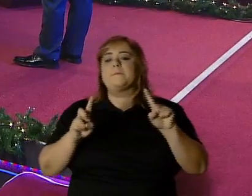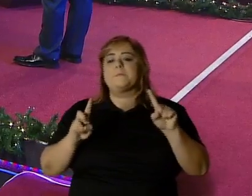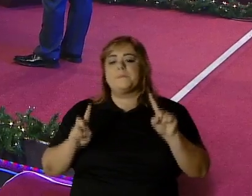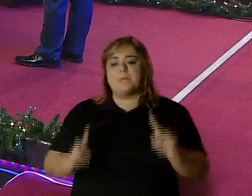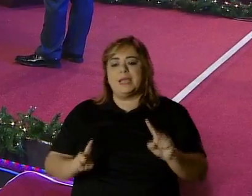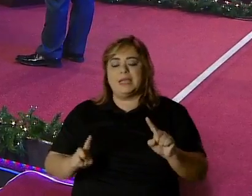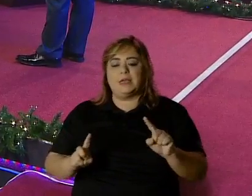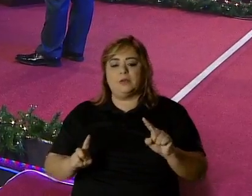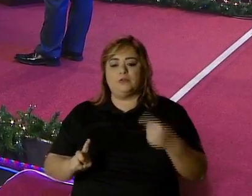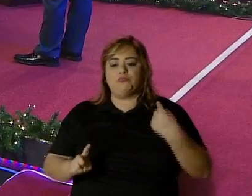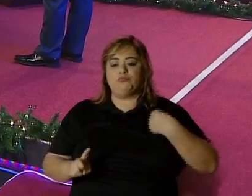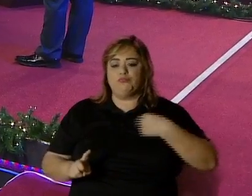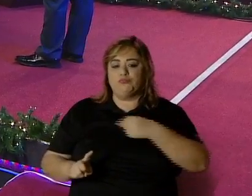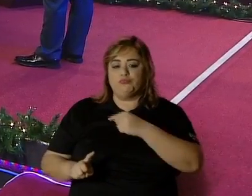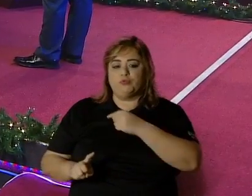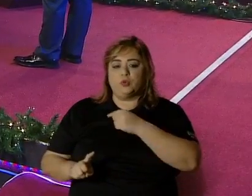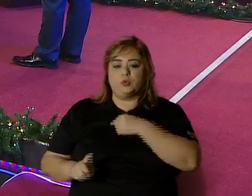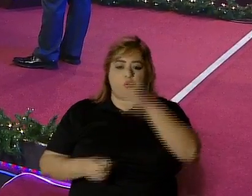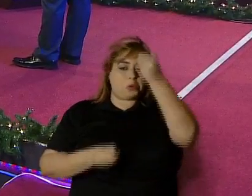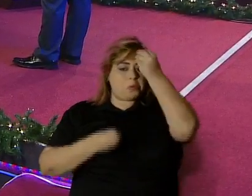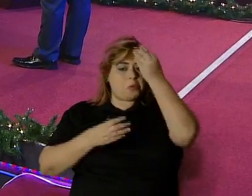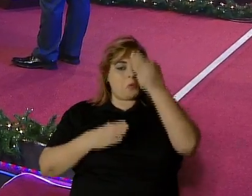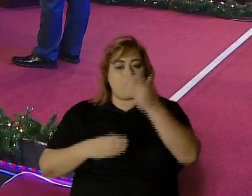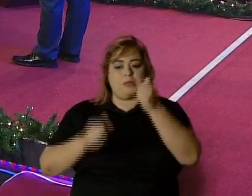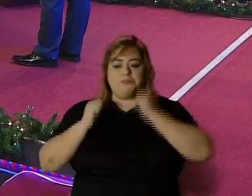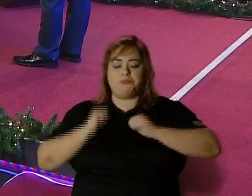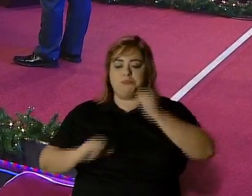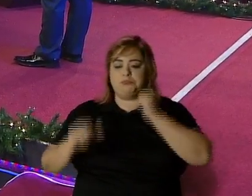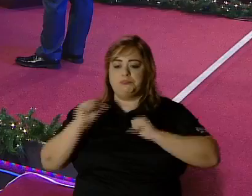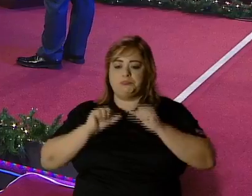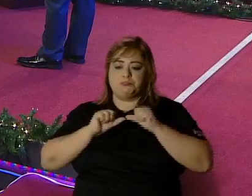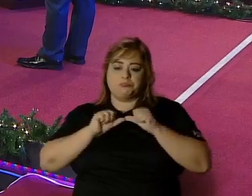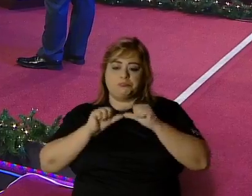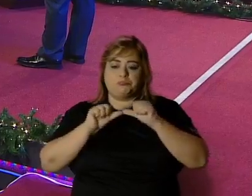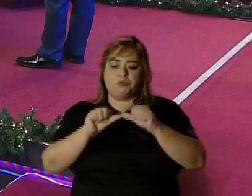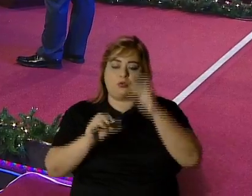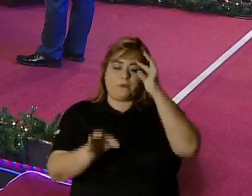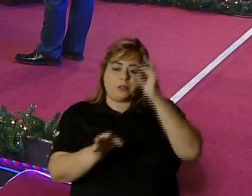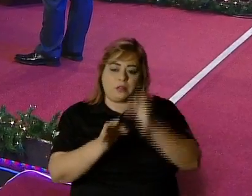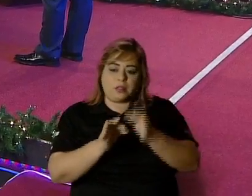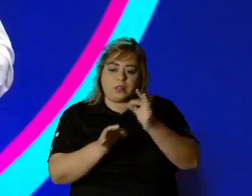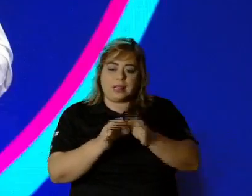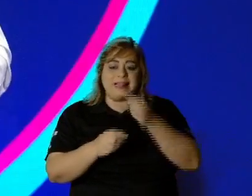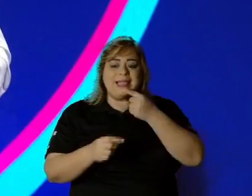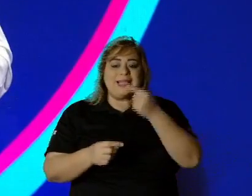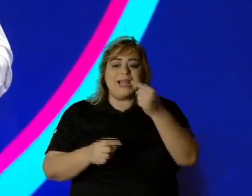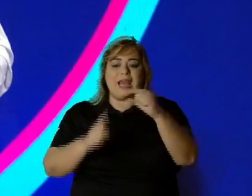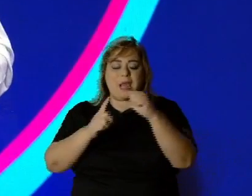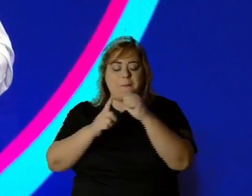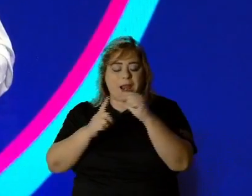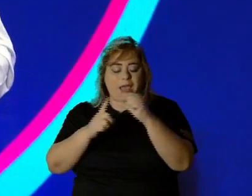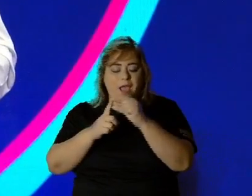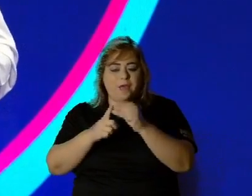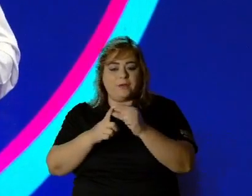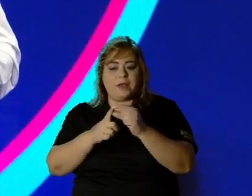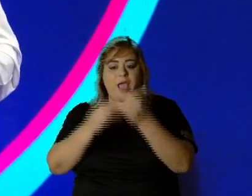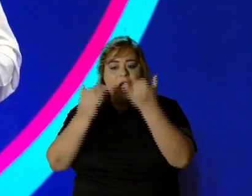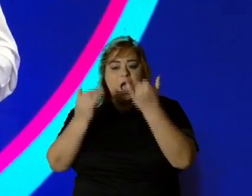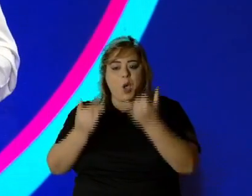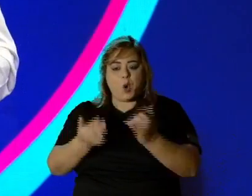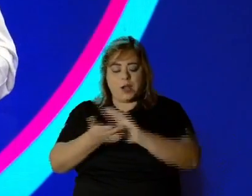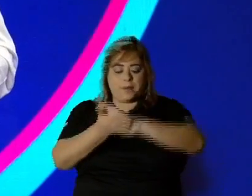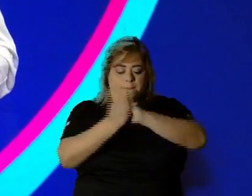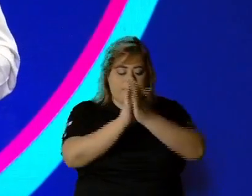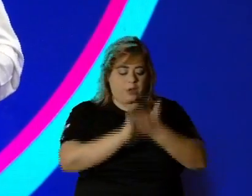gesto, gloria a Dios, de obediencia, vamos declarando que la palabra está tomando vida, que la palabra